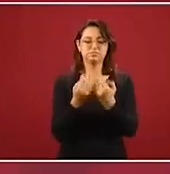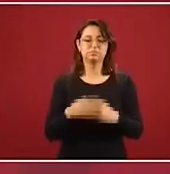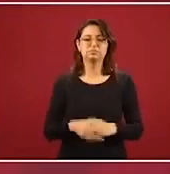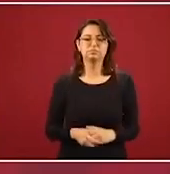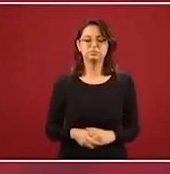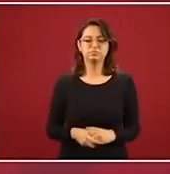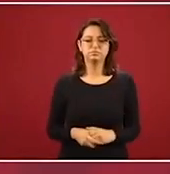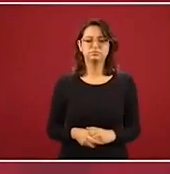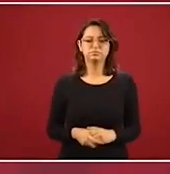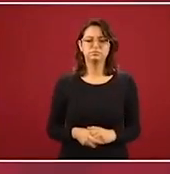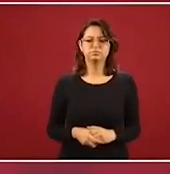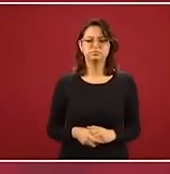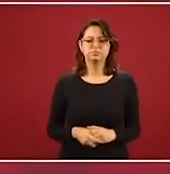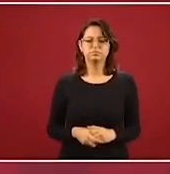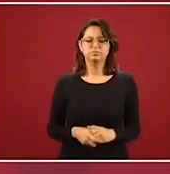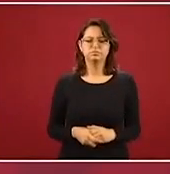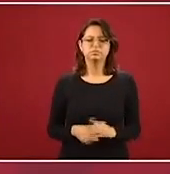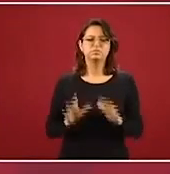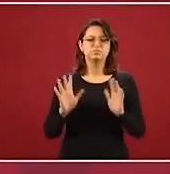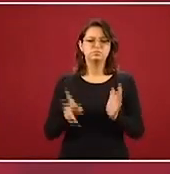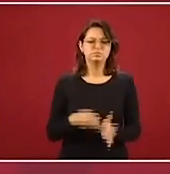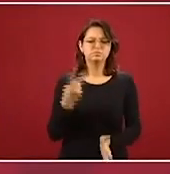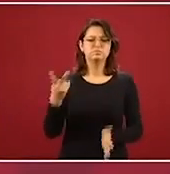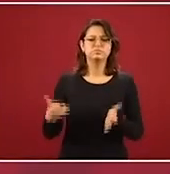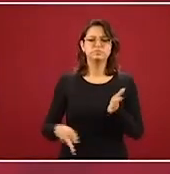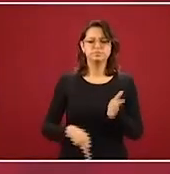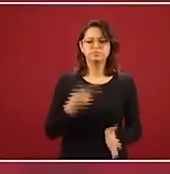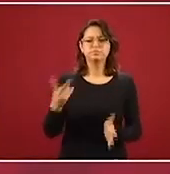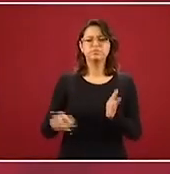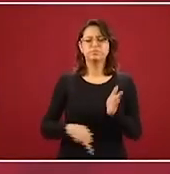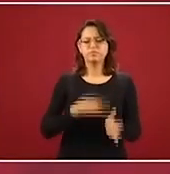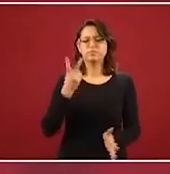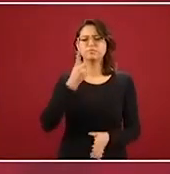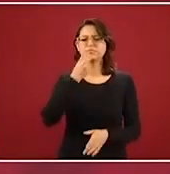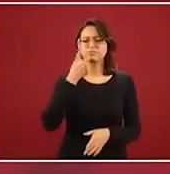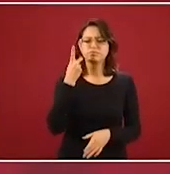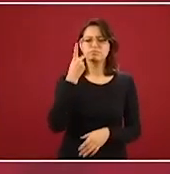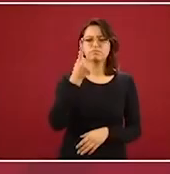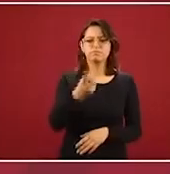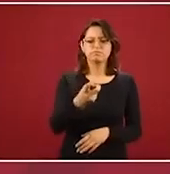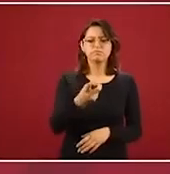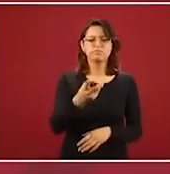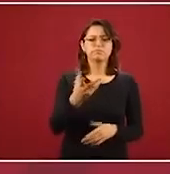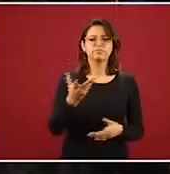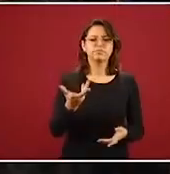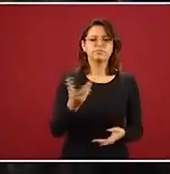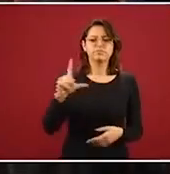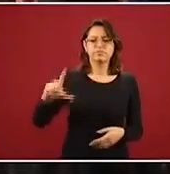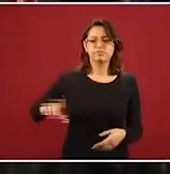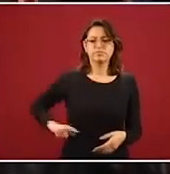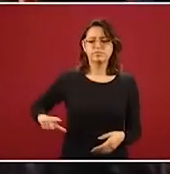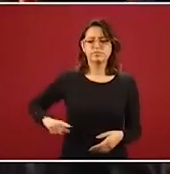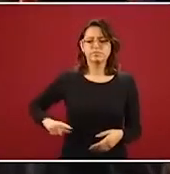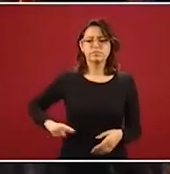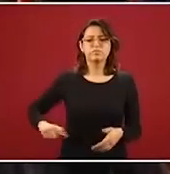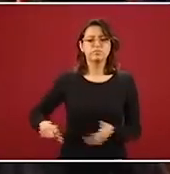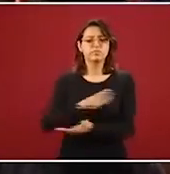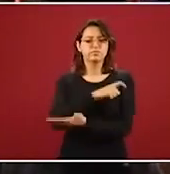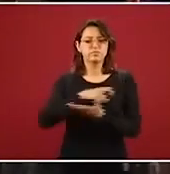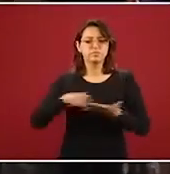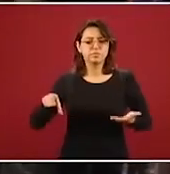Ya les hemos dicho que si compraba el gobierno